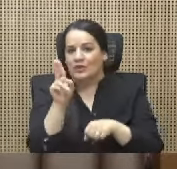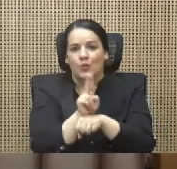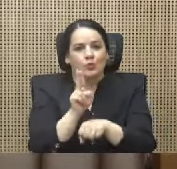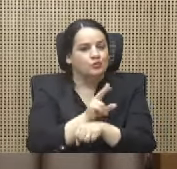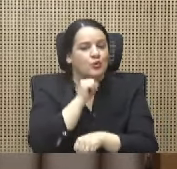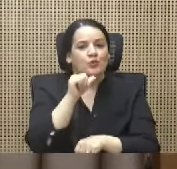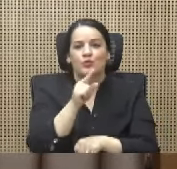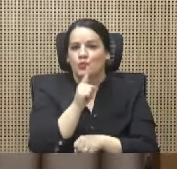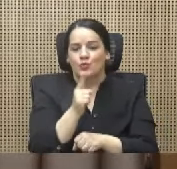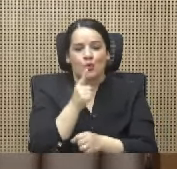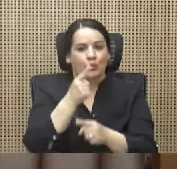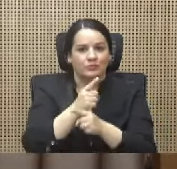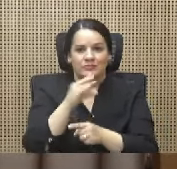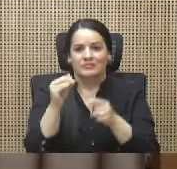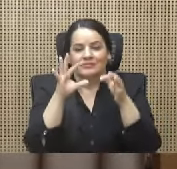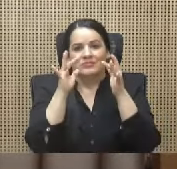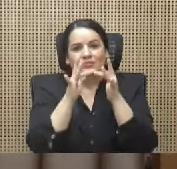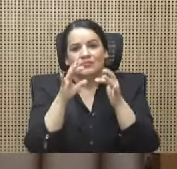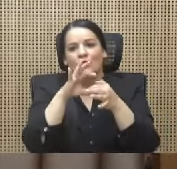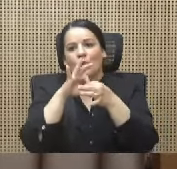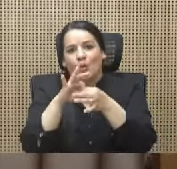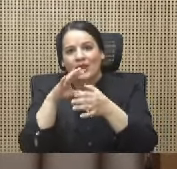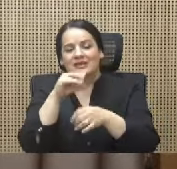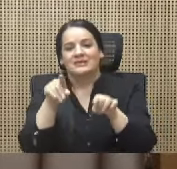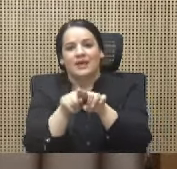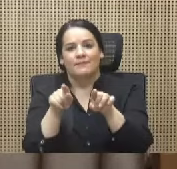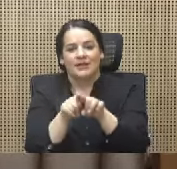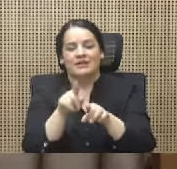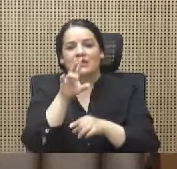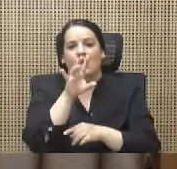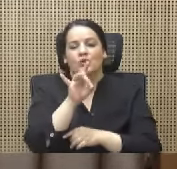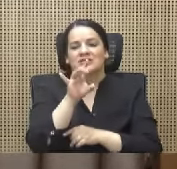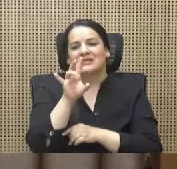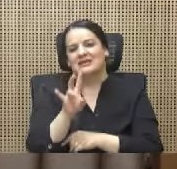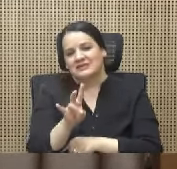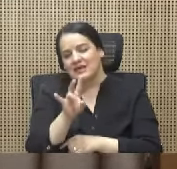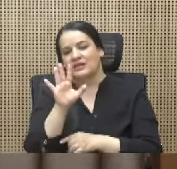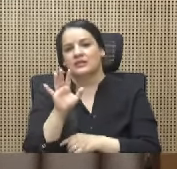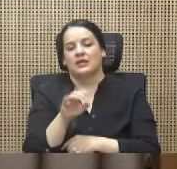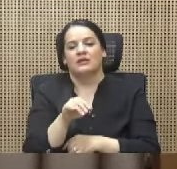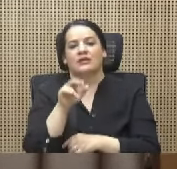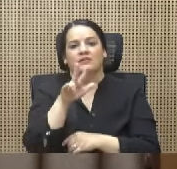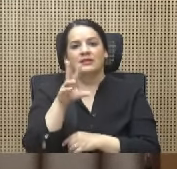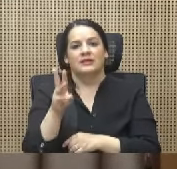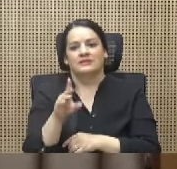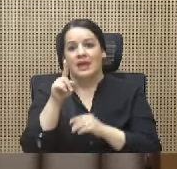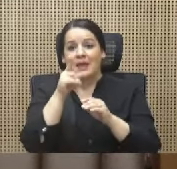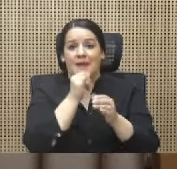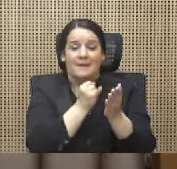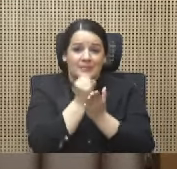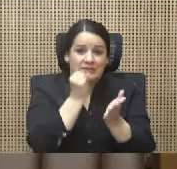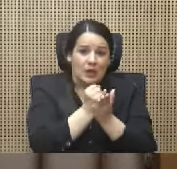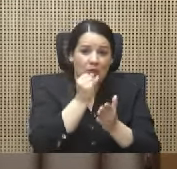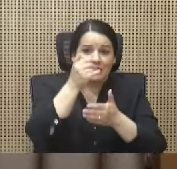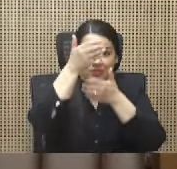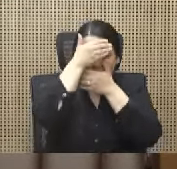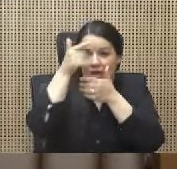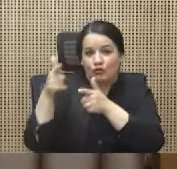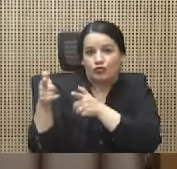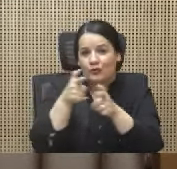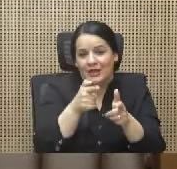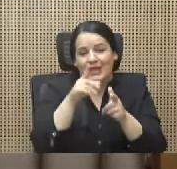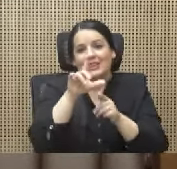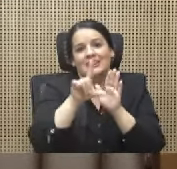actividades conexas, legitimación de capitales y financiamiento del terrorismo, la 7786. Dice que para esas dos cosas, investigaciones de terrorismo y